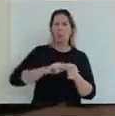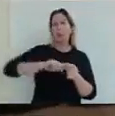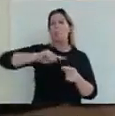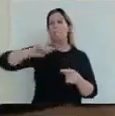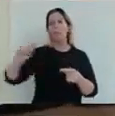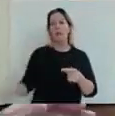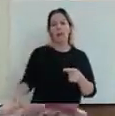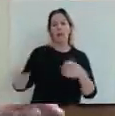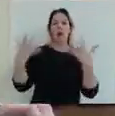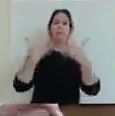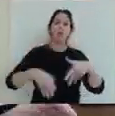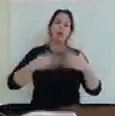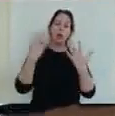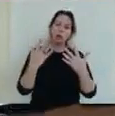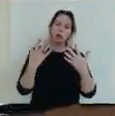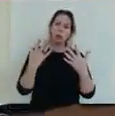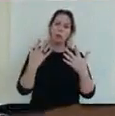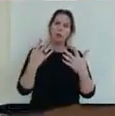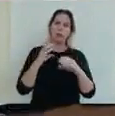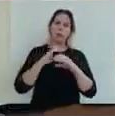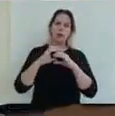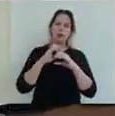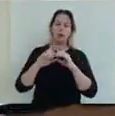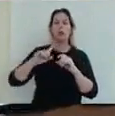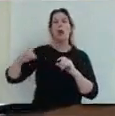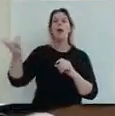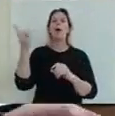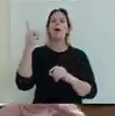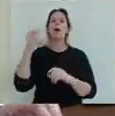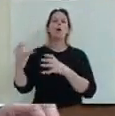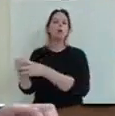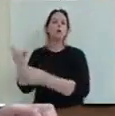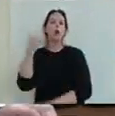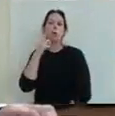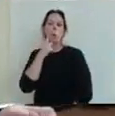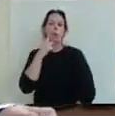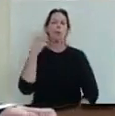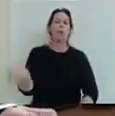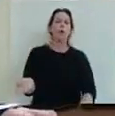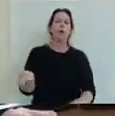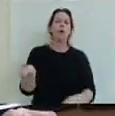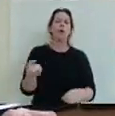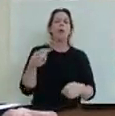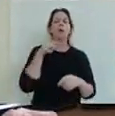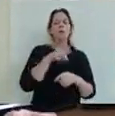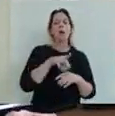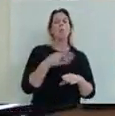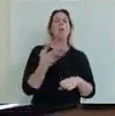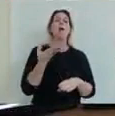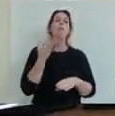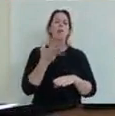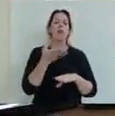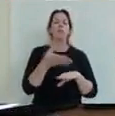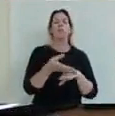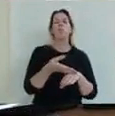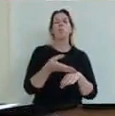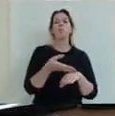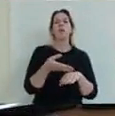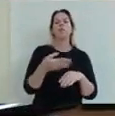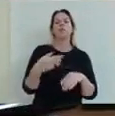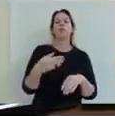proyecto. Así que yo voy a retirar la moción anterior y voy a solicitar a que se modifique el